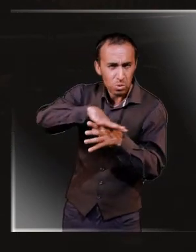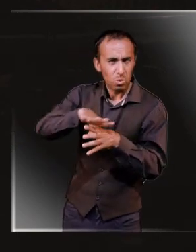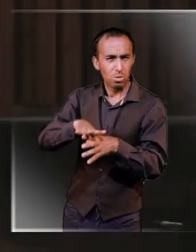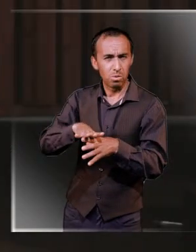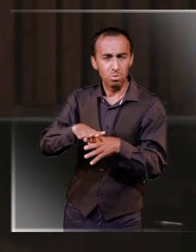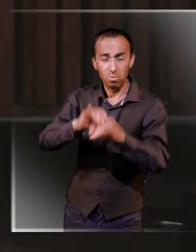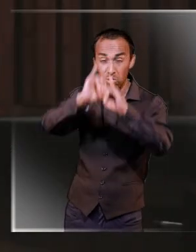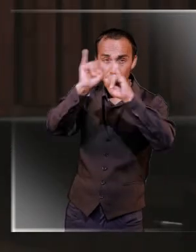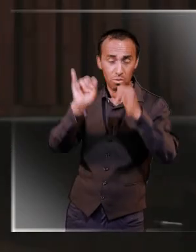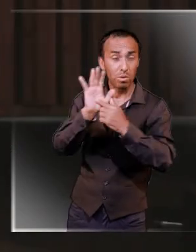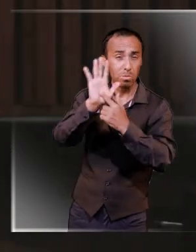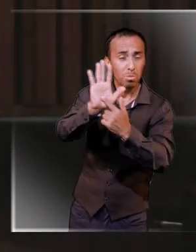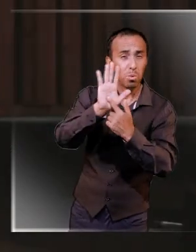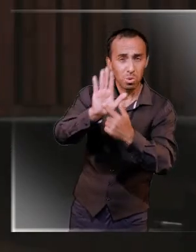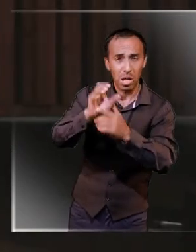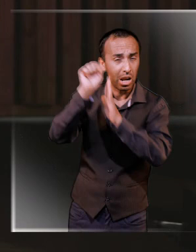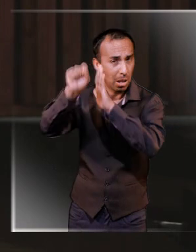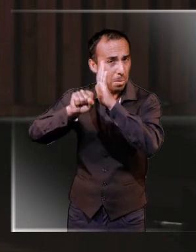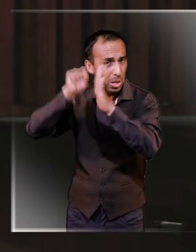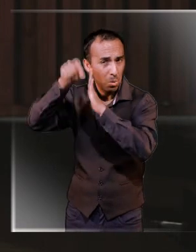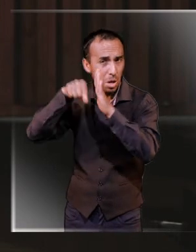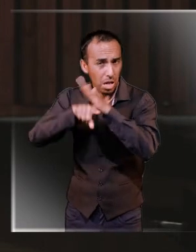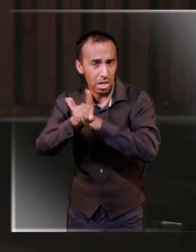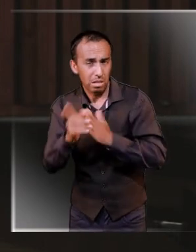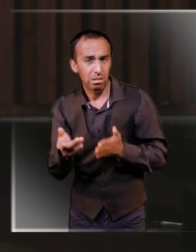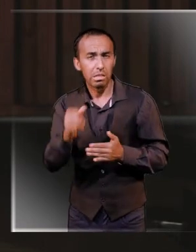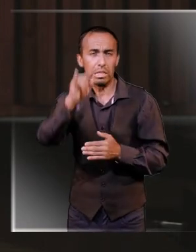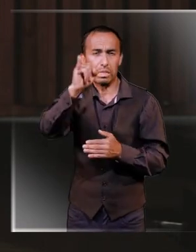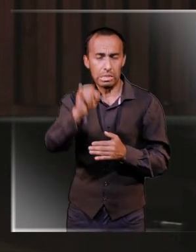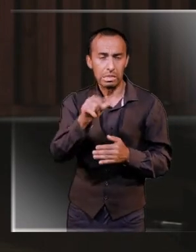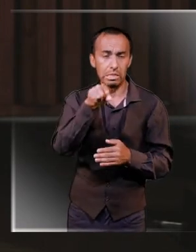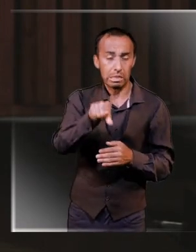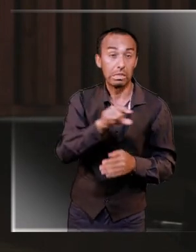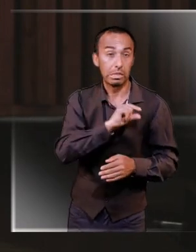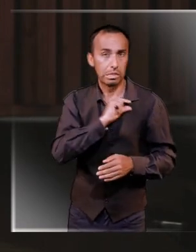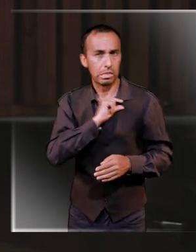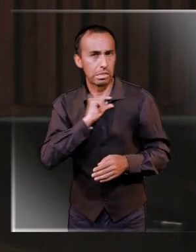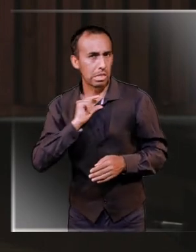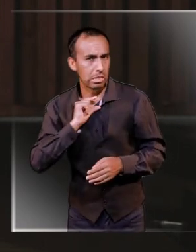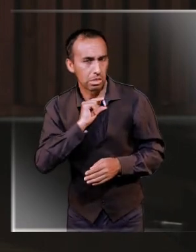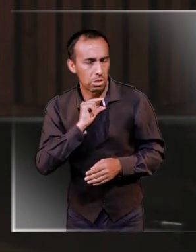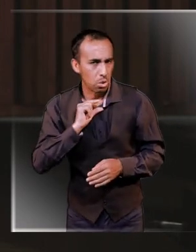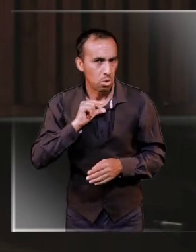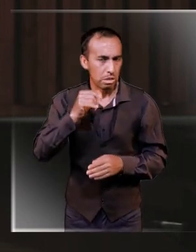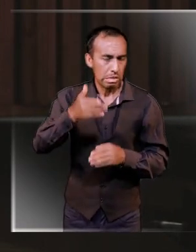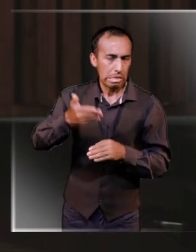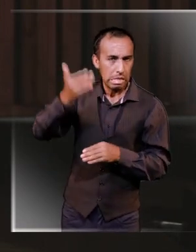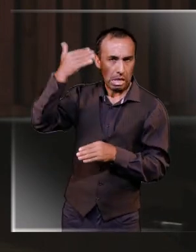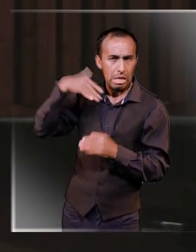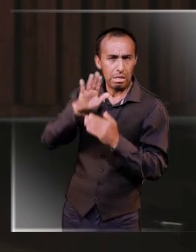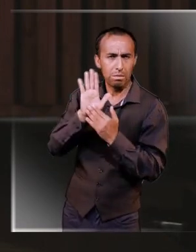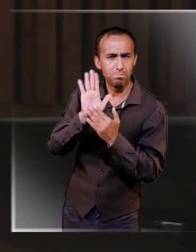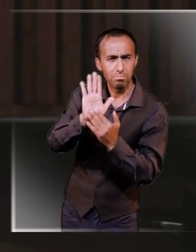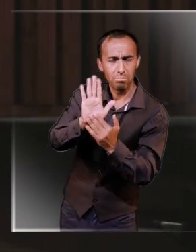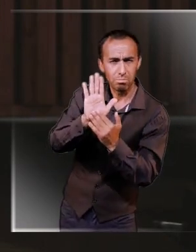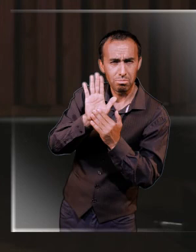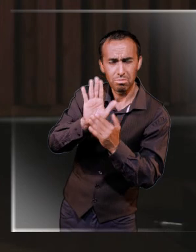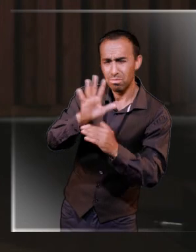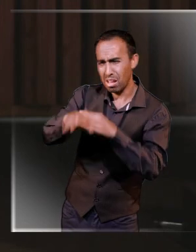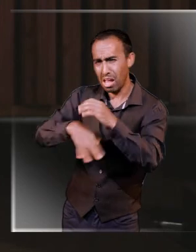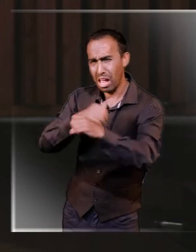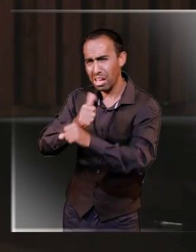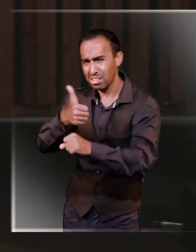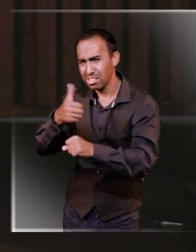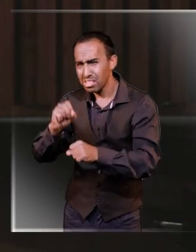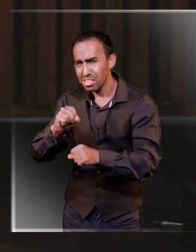hay toda una postura ahí, ¿no? Pero claro, ese sacerdote, digamos, sería el